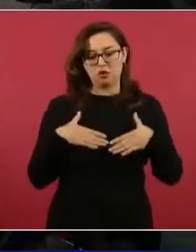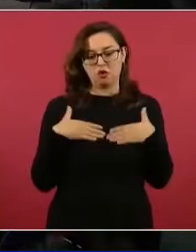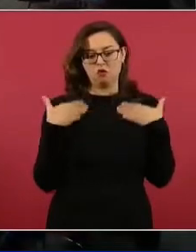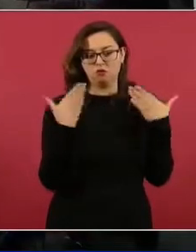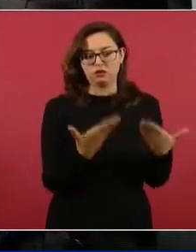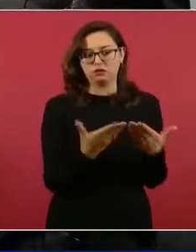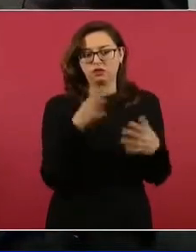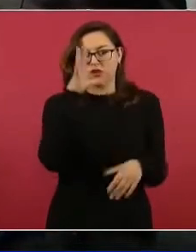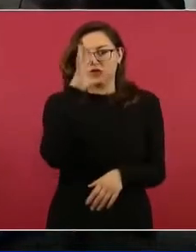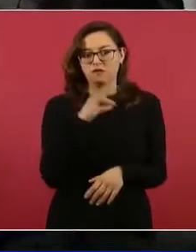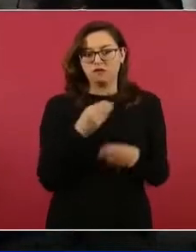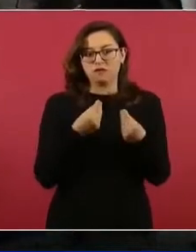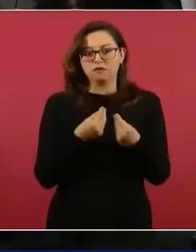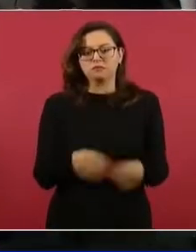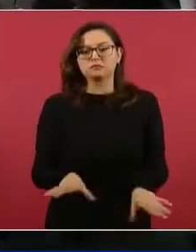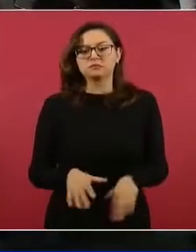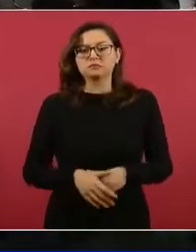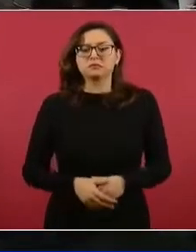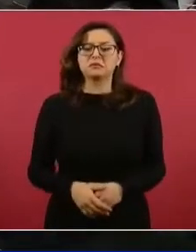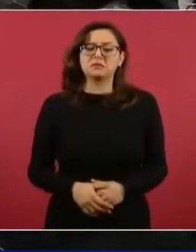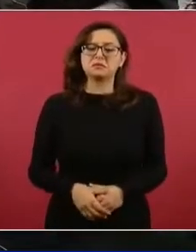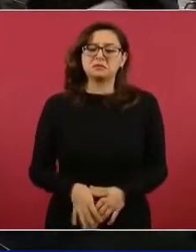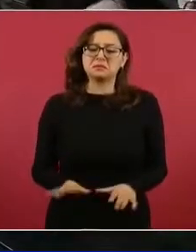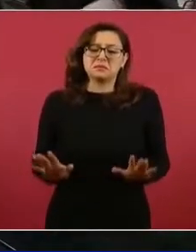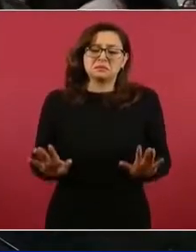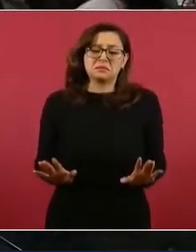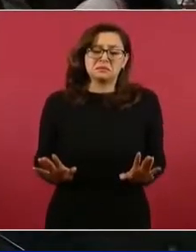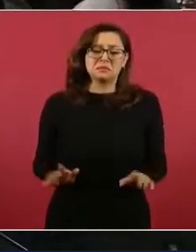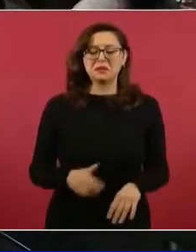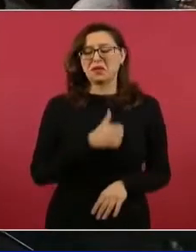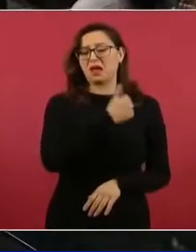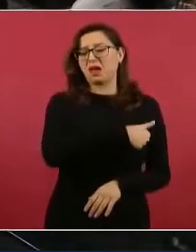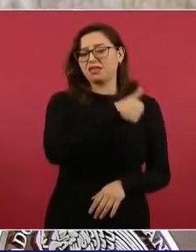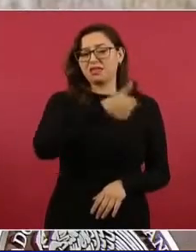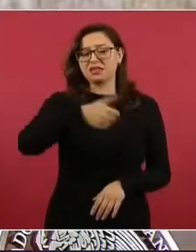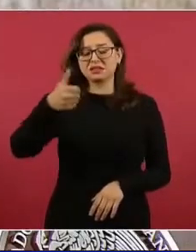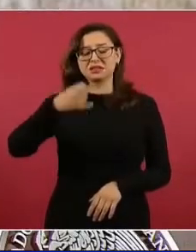Bueno, es un asunto de interpretación, ¿no?